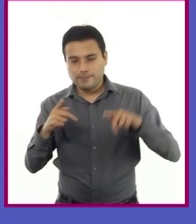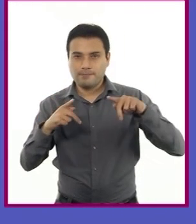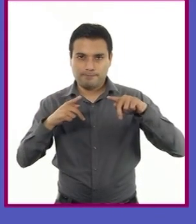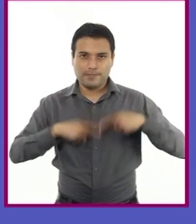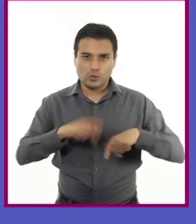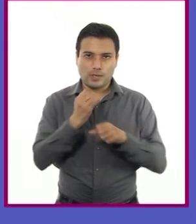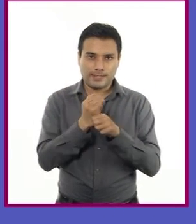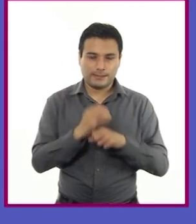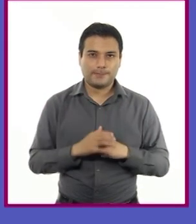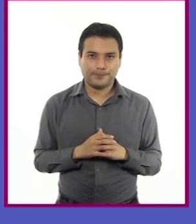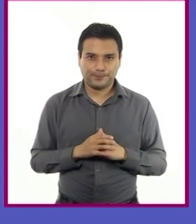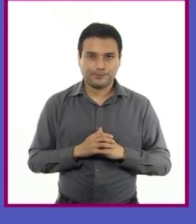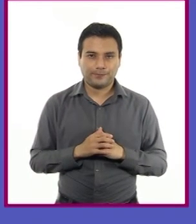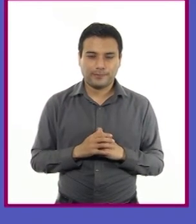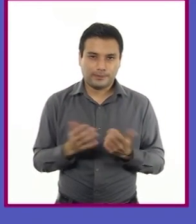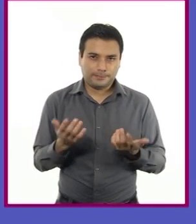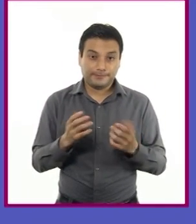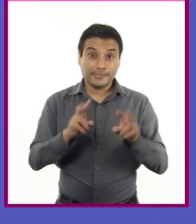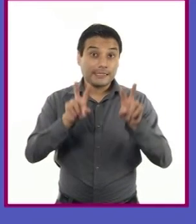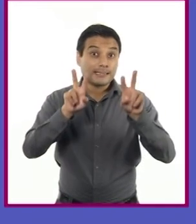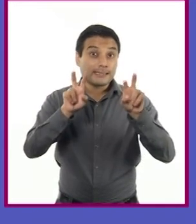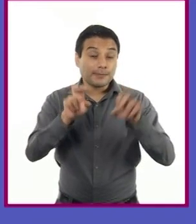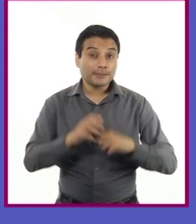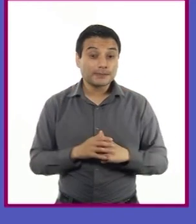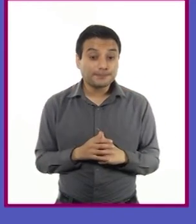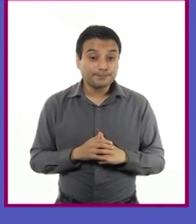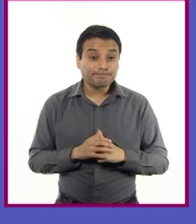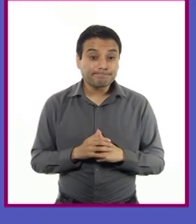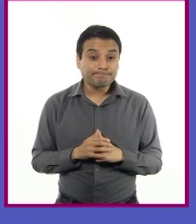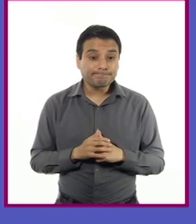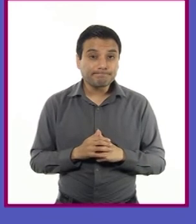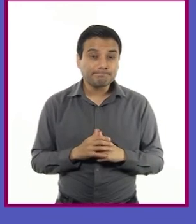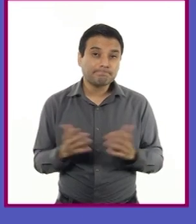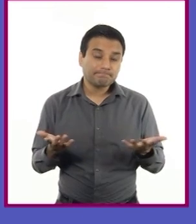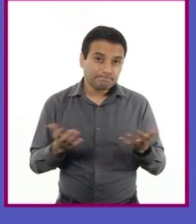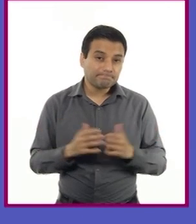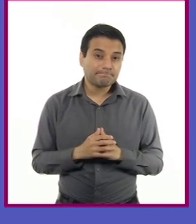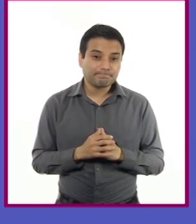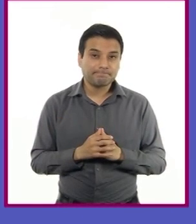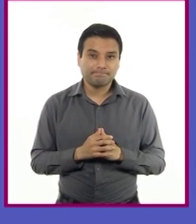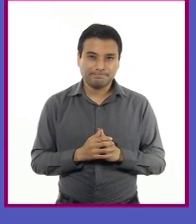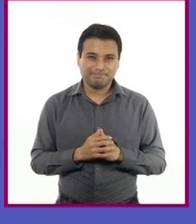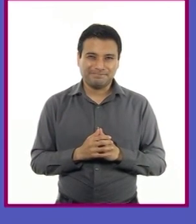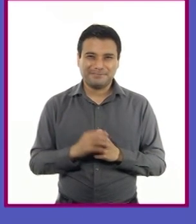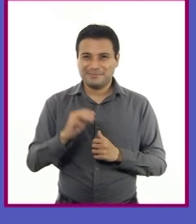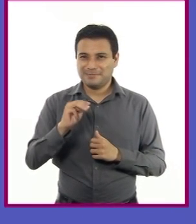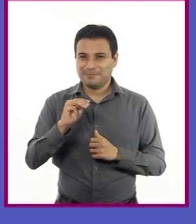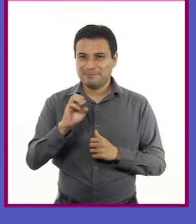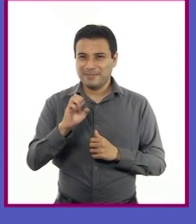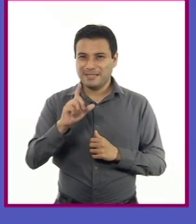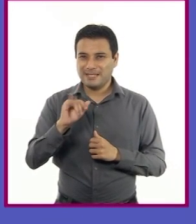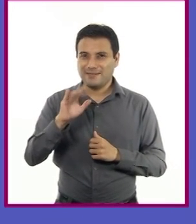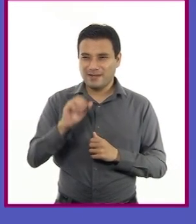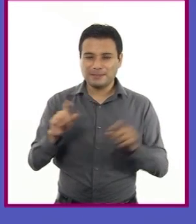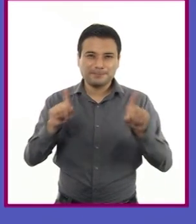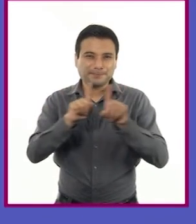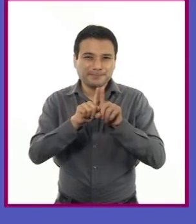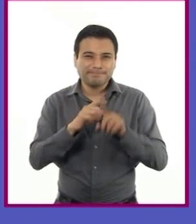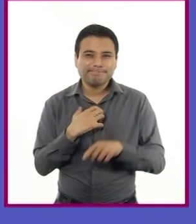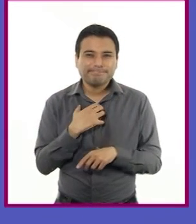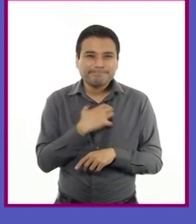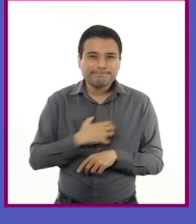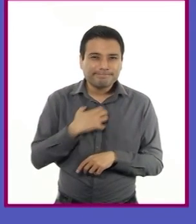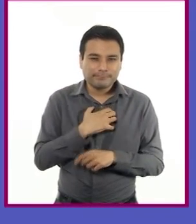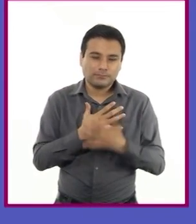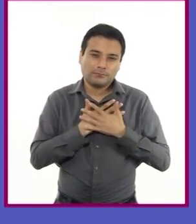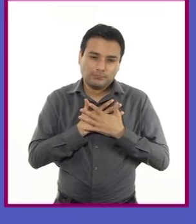Y al menos en temas puedo observar con la frase de el goce con Melibea que había, digamos, mucho